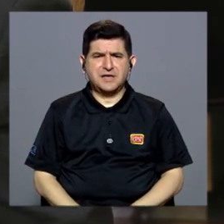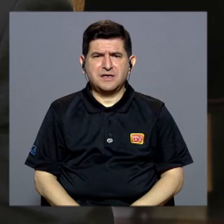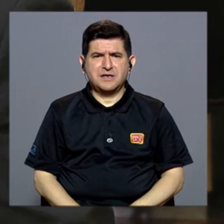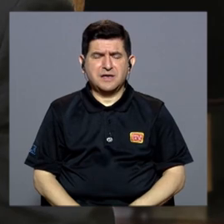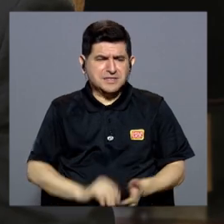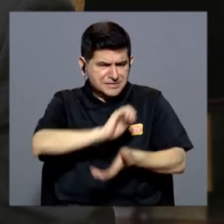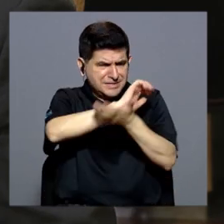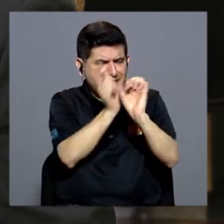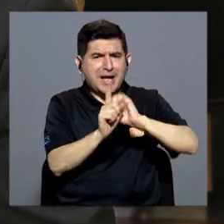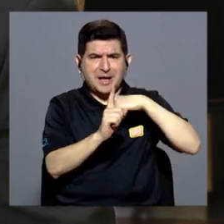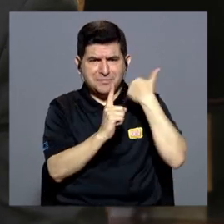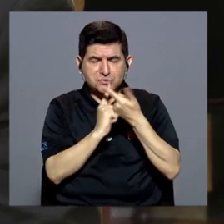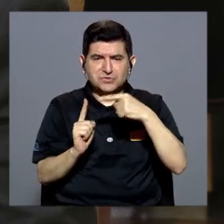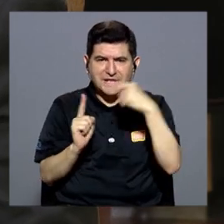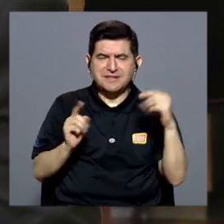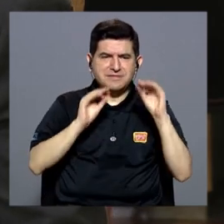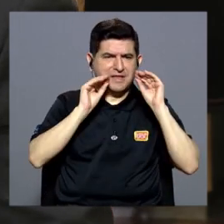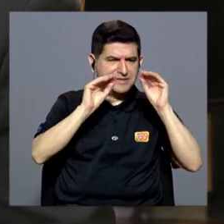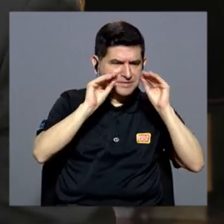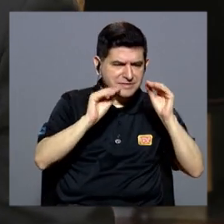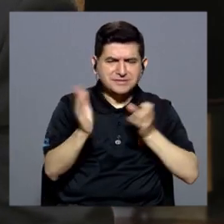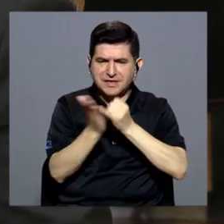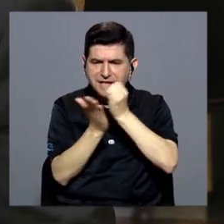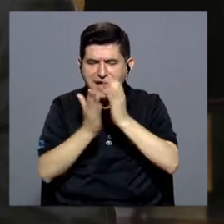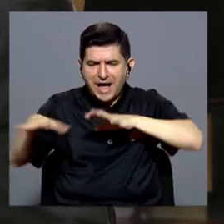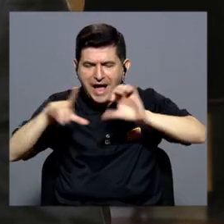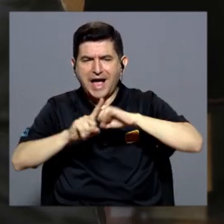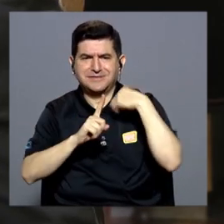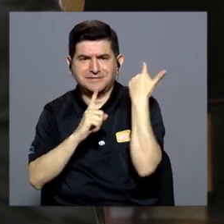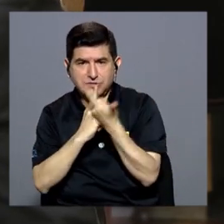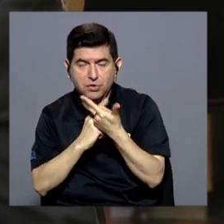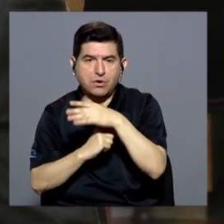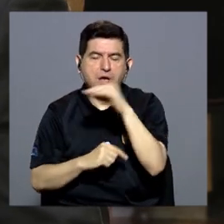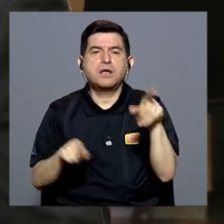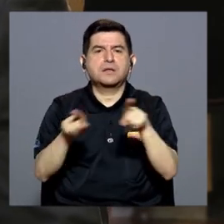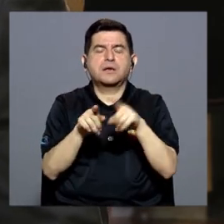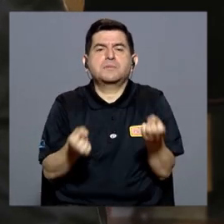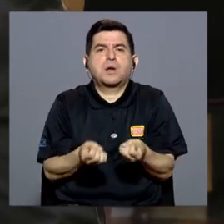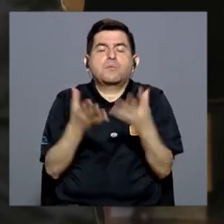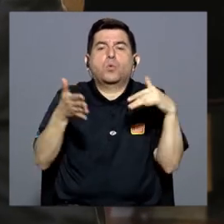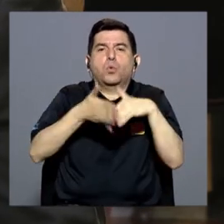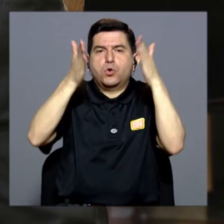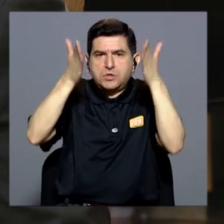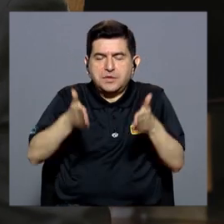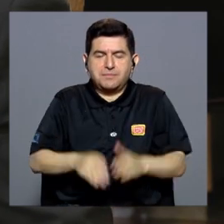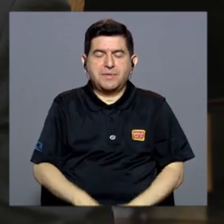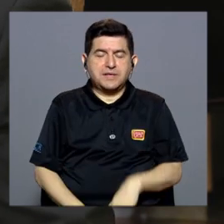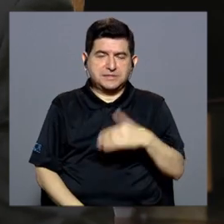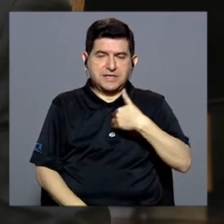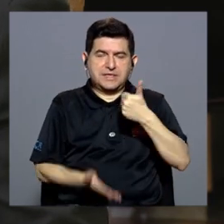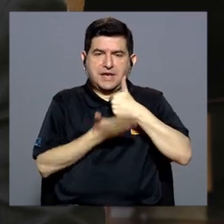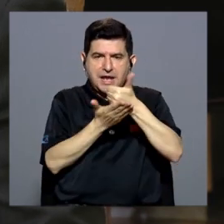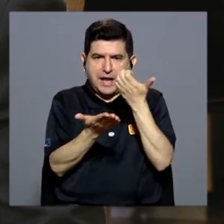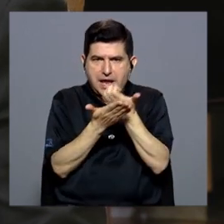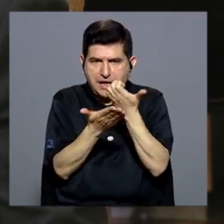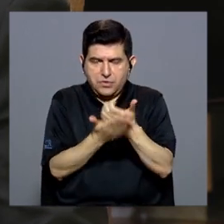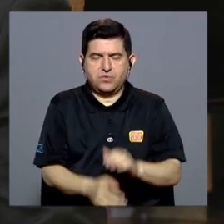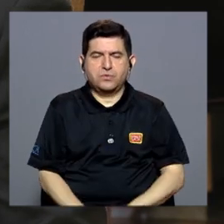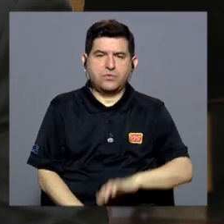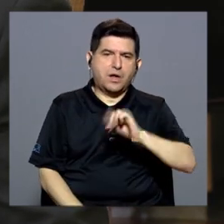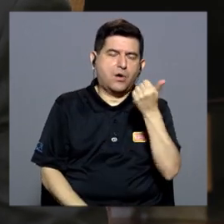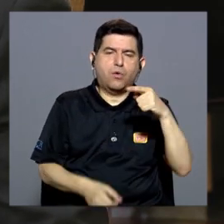transformación social, desde la docencia, la investigación, la acción social, y ni qué hablar de la gran cantidad de estudiantes que se becan. Otro